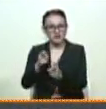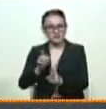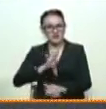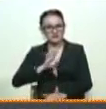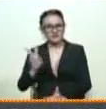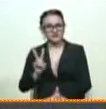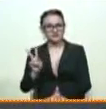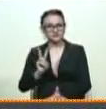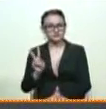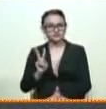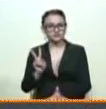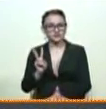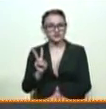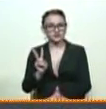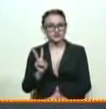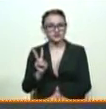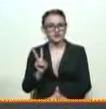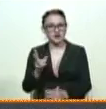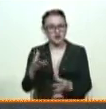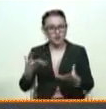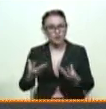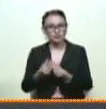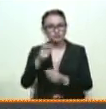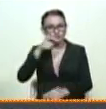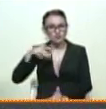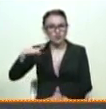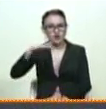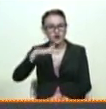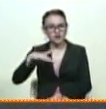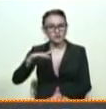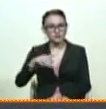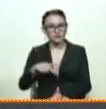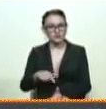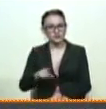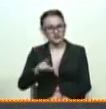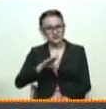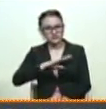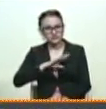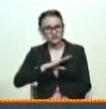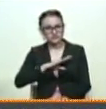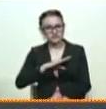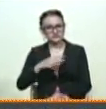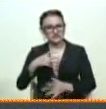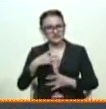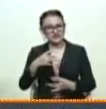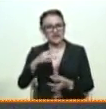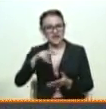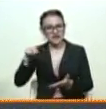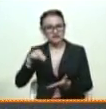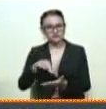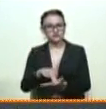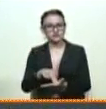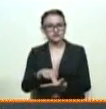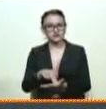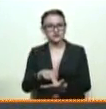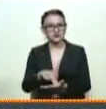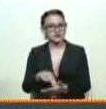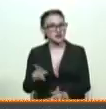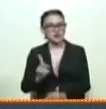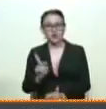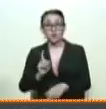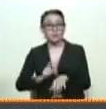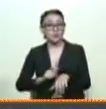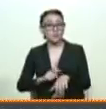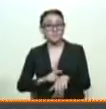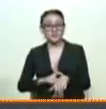República junto al pueblo, junto al pueblo. Pues esto es un asunto de interés nacional y no es